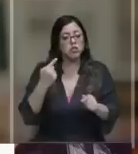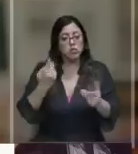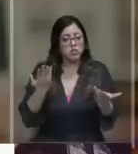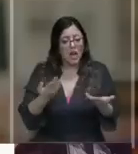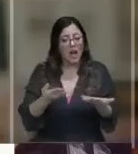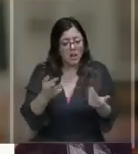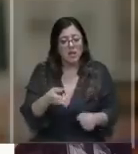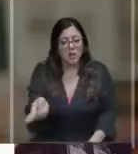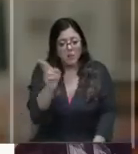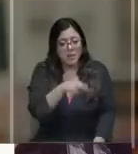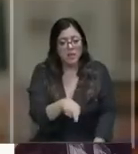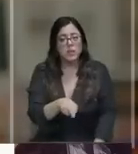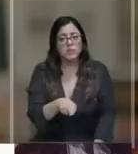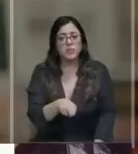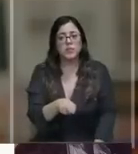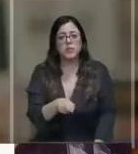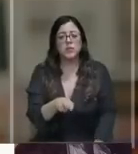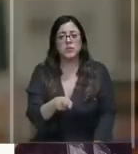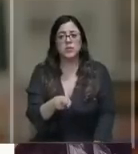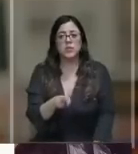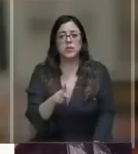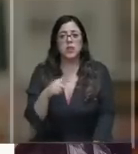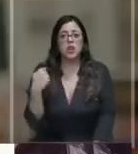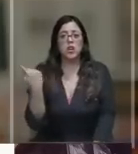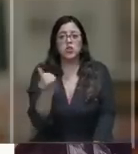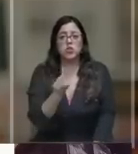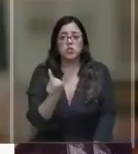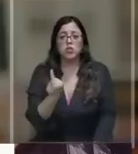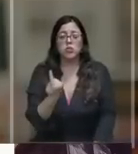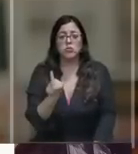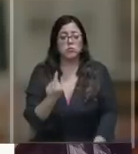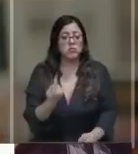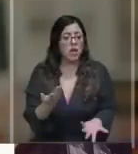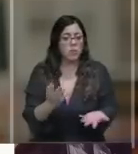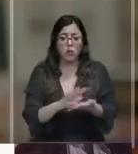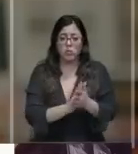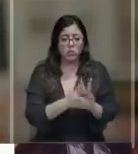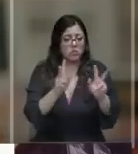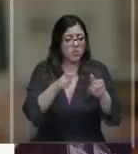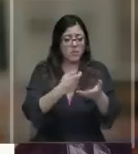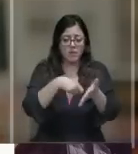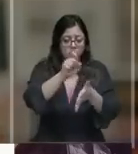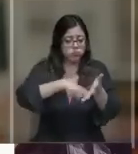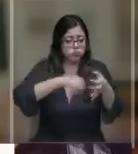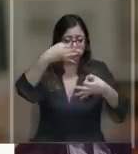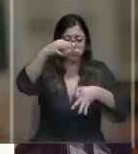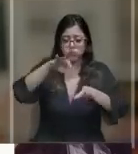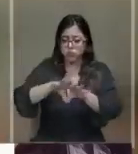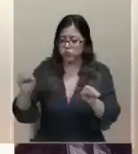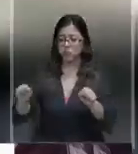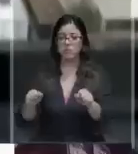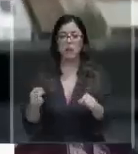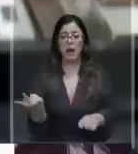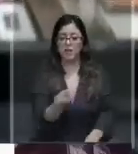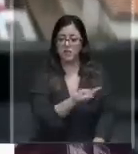no estamos dentro de todos los acuerdos firmados entre ambas partes.